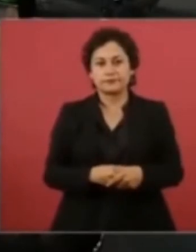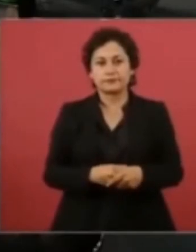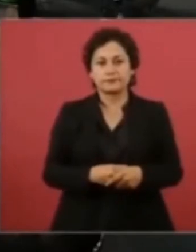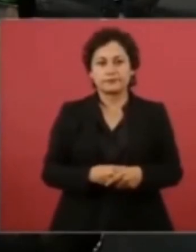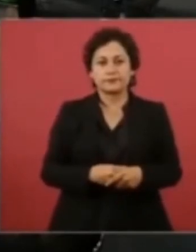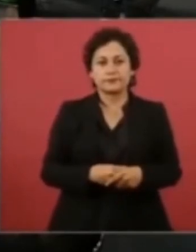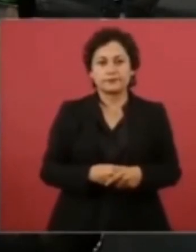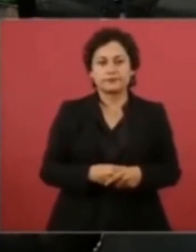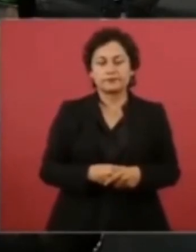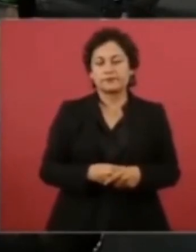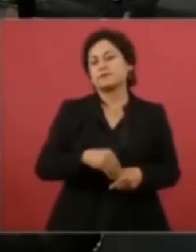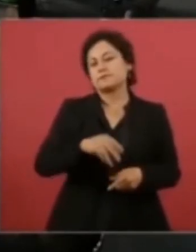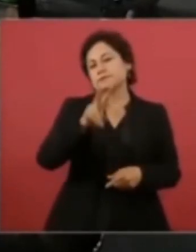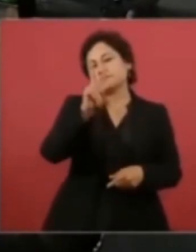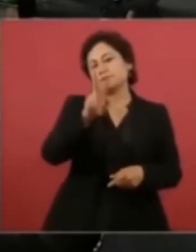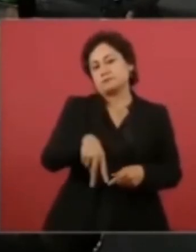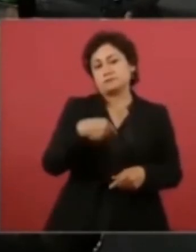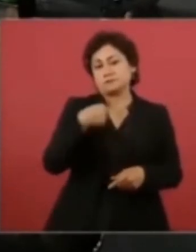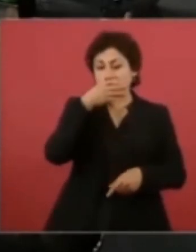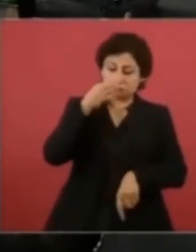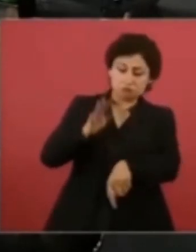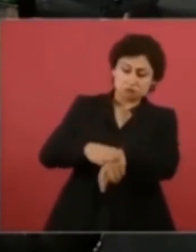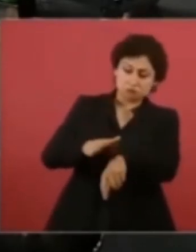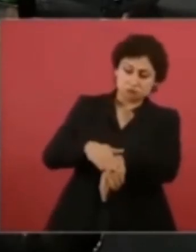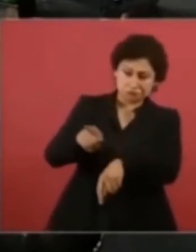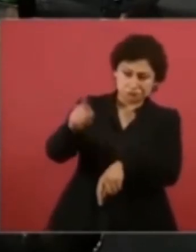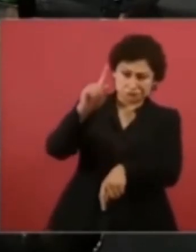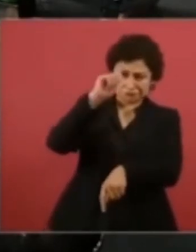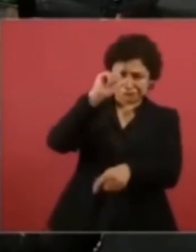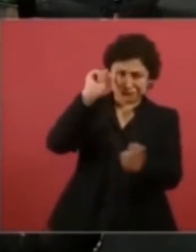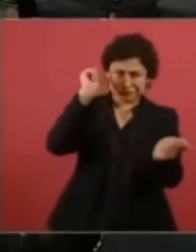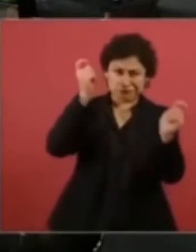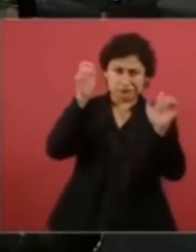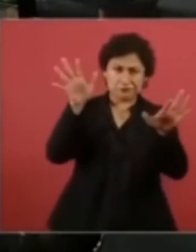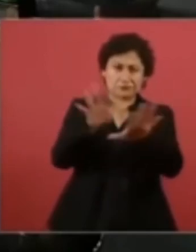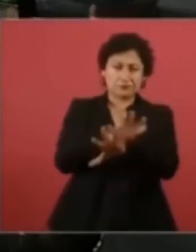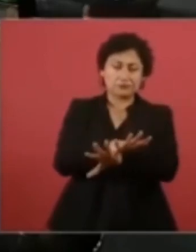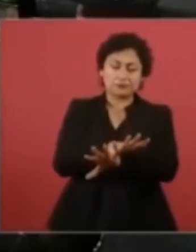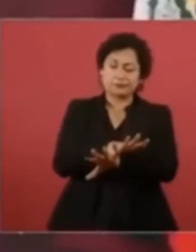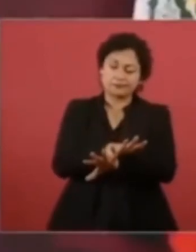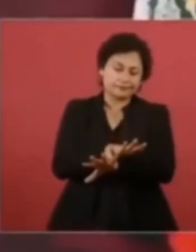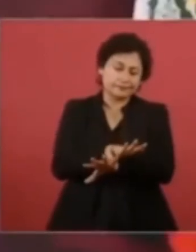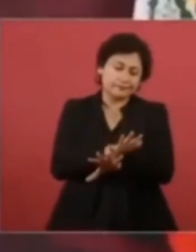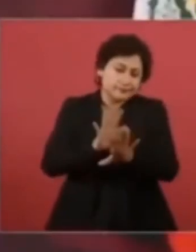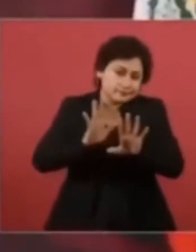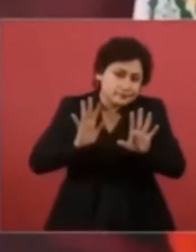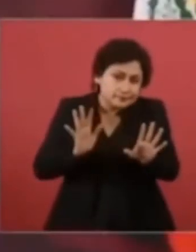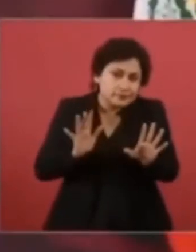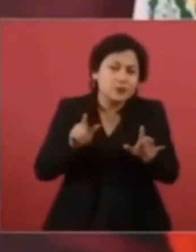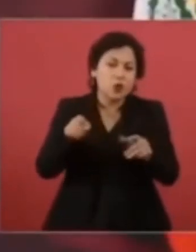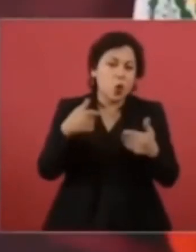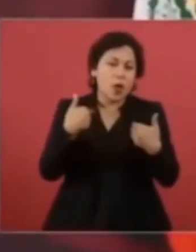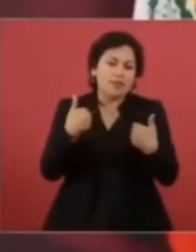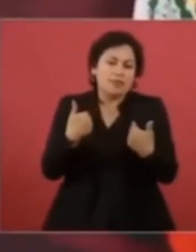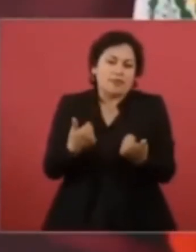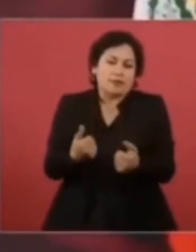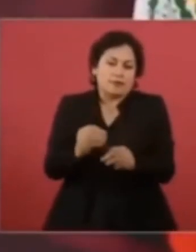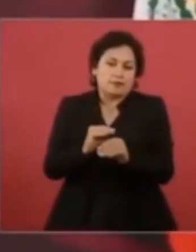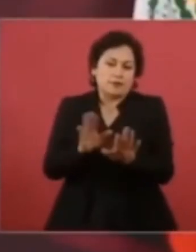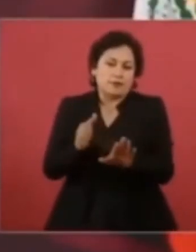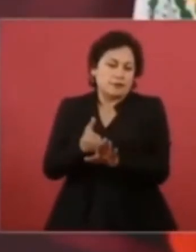que cambien, ¿no?, su actitud. Los entiendo muy bien. Es que recibían mucho